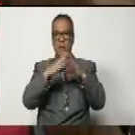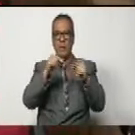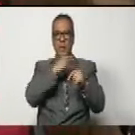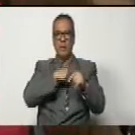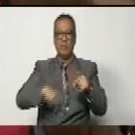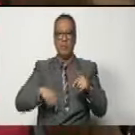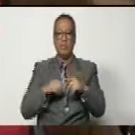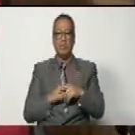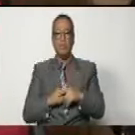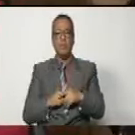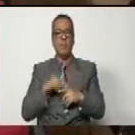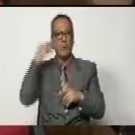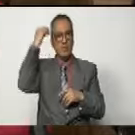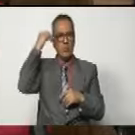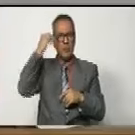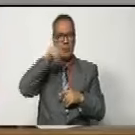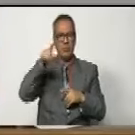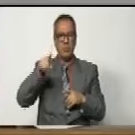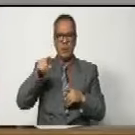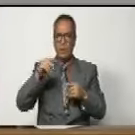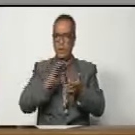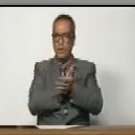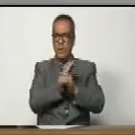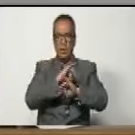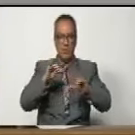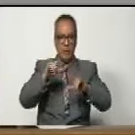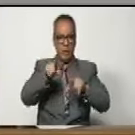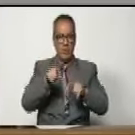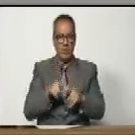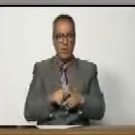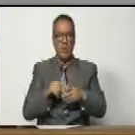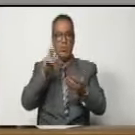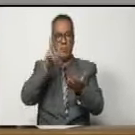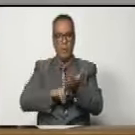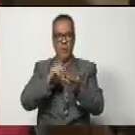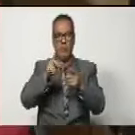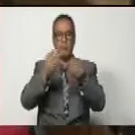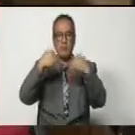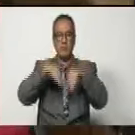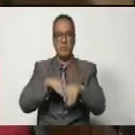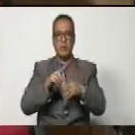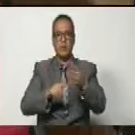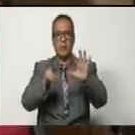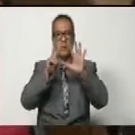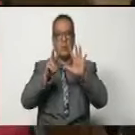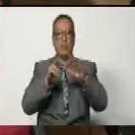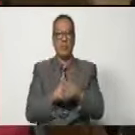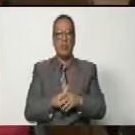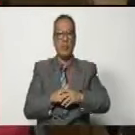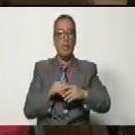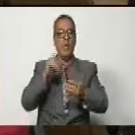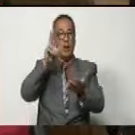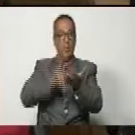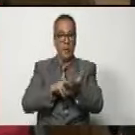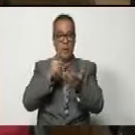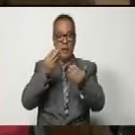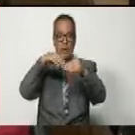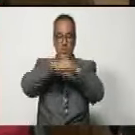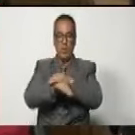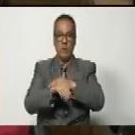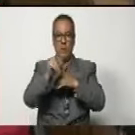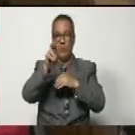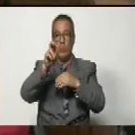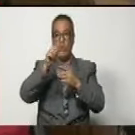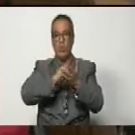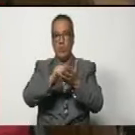ciudadano presidente. En consideración a la supresión de los artículos, aprobado. Siguiente. Séptimo, se sugiere aprobar la incorporación de un